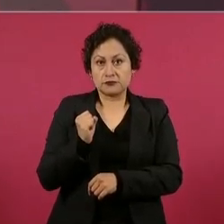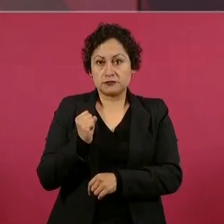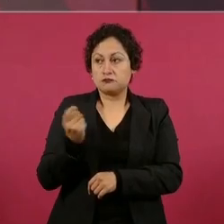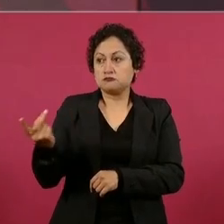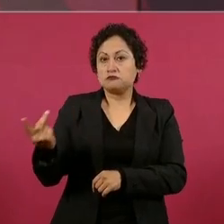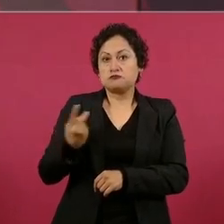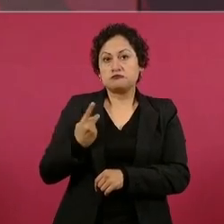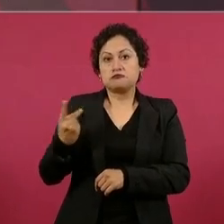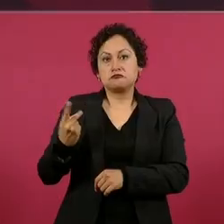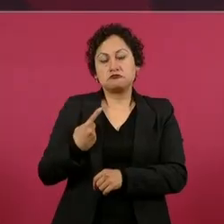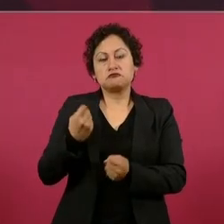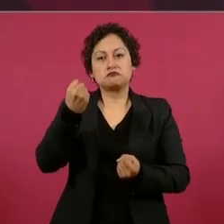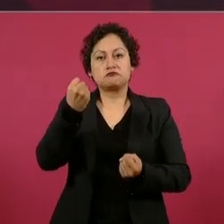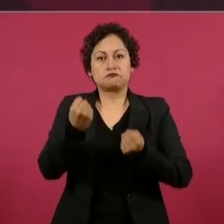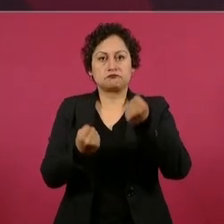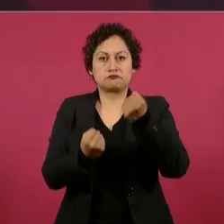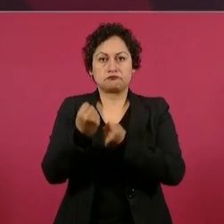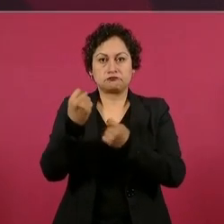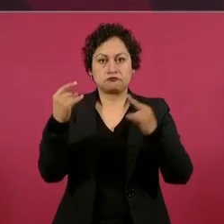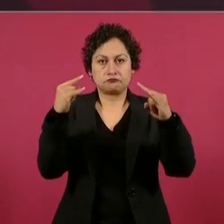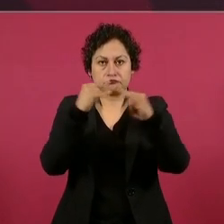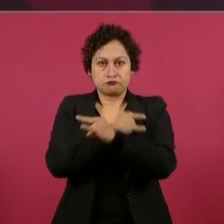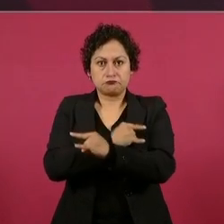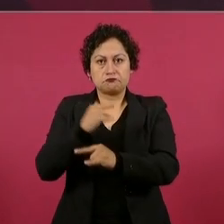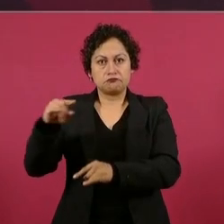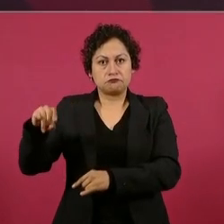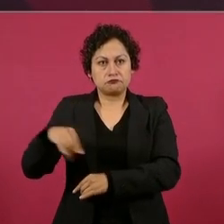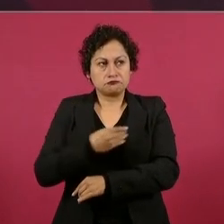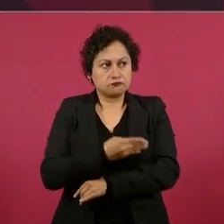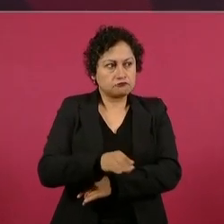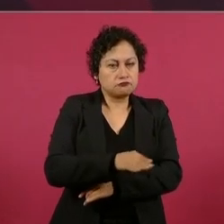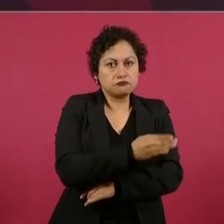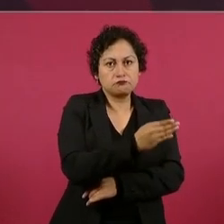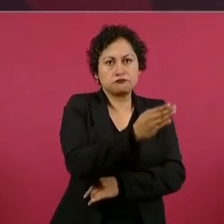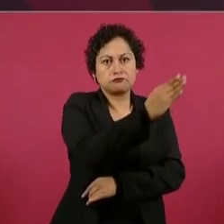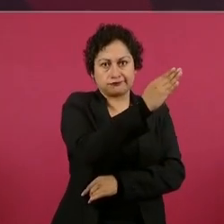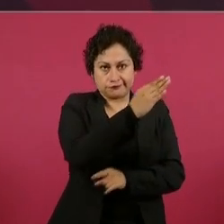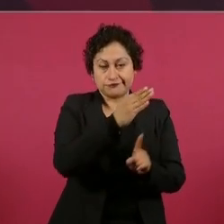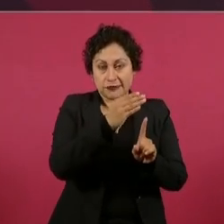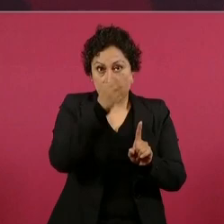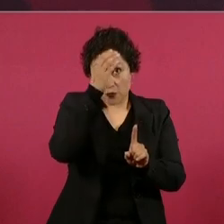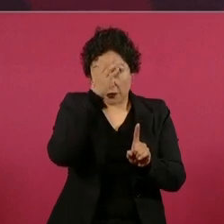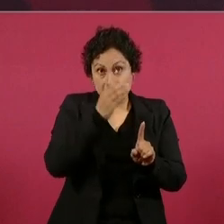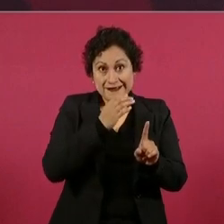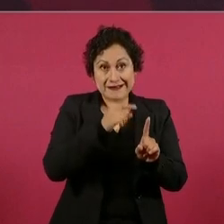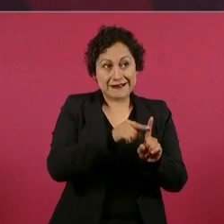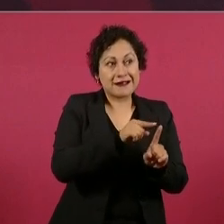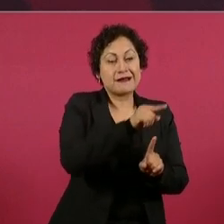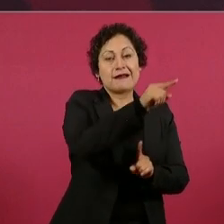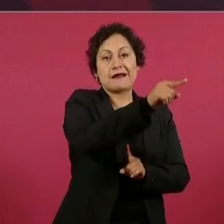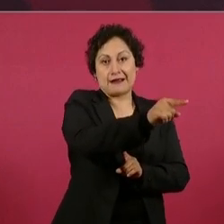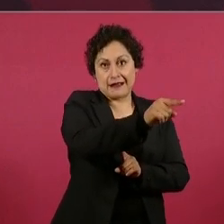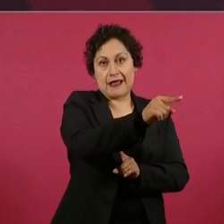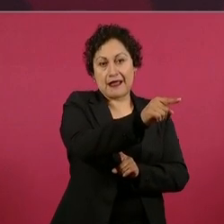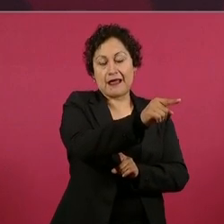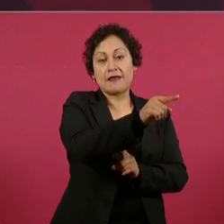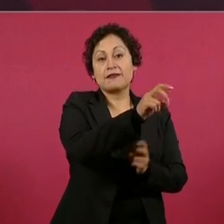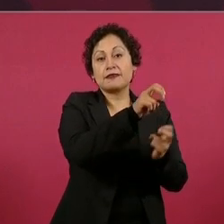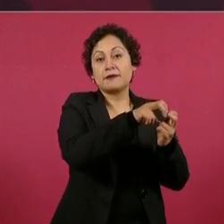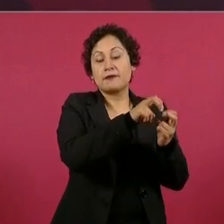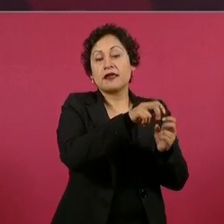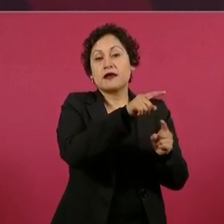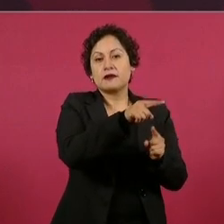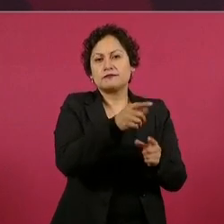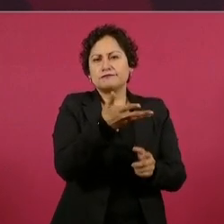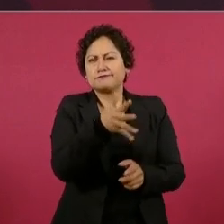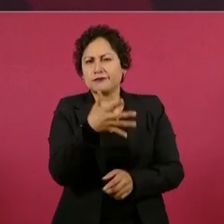viajamos en carretera de Culiacán a Tepic, como 5 horas